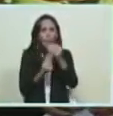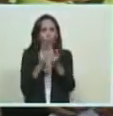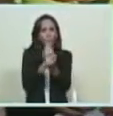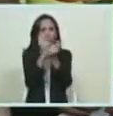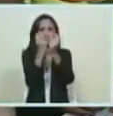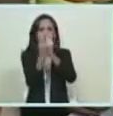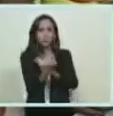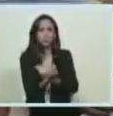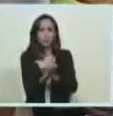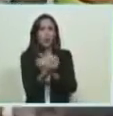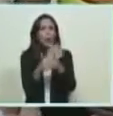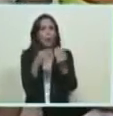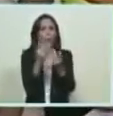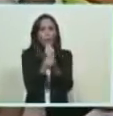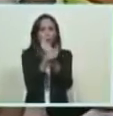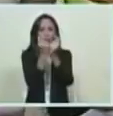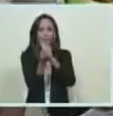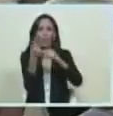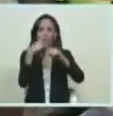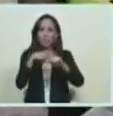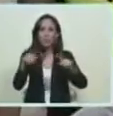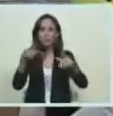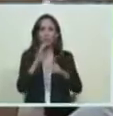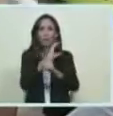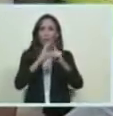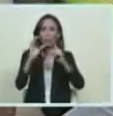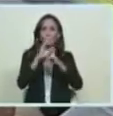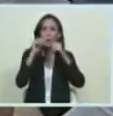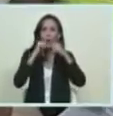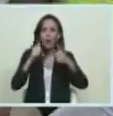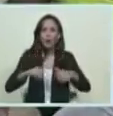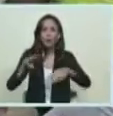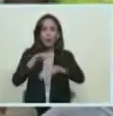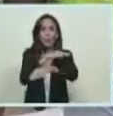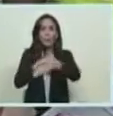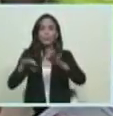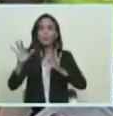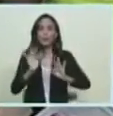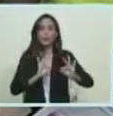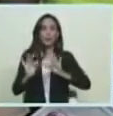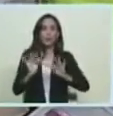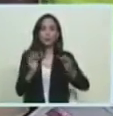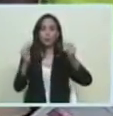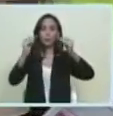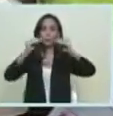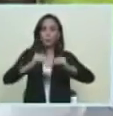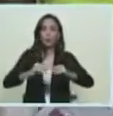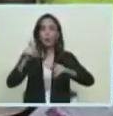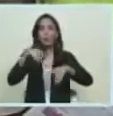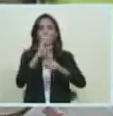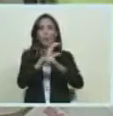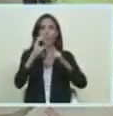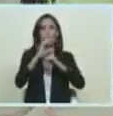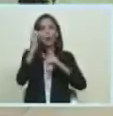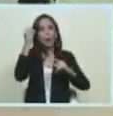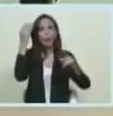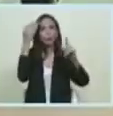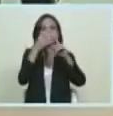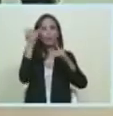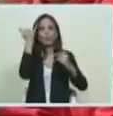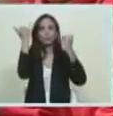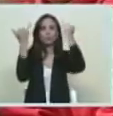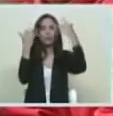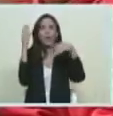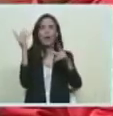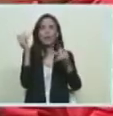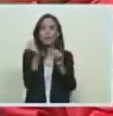y el corazón de la discusión. La cultura de las artes, de la música, del teatro, sí, pero también la cultura de las ideas, la cultura del